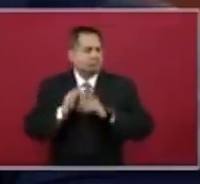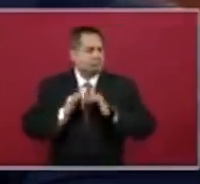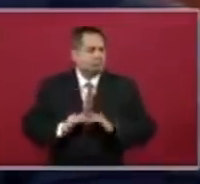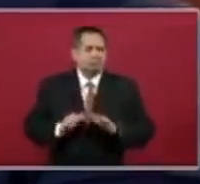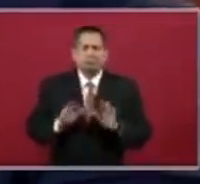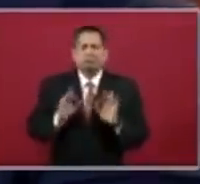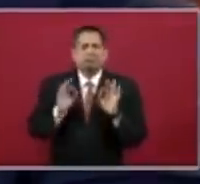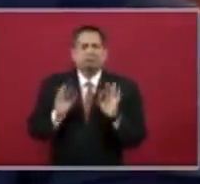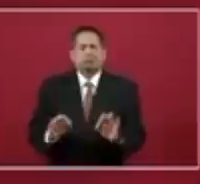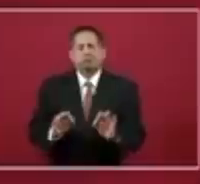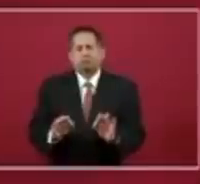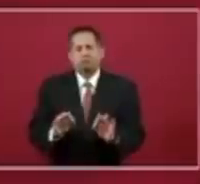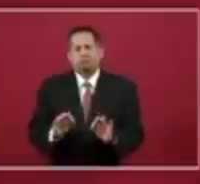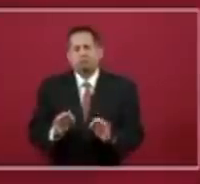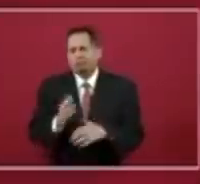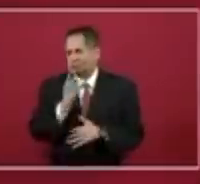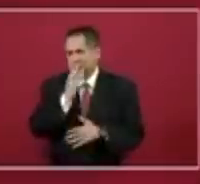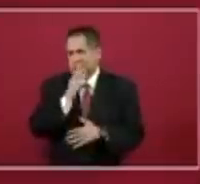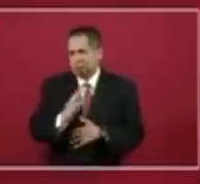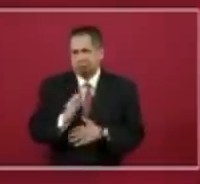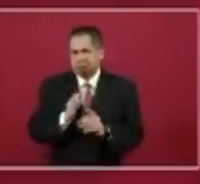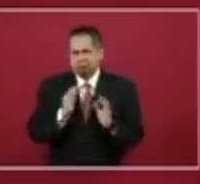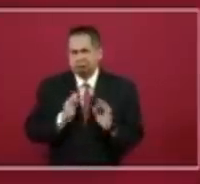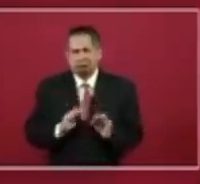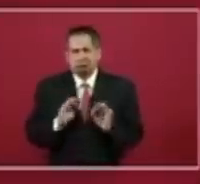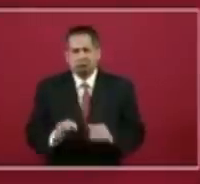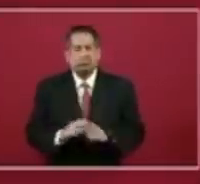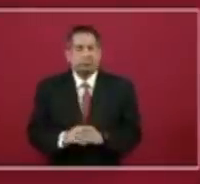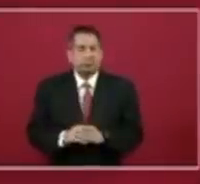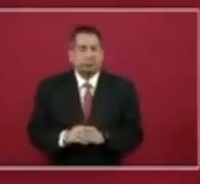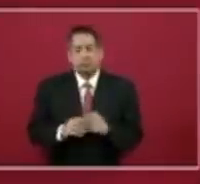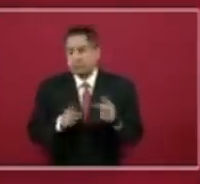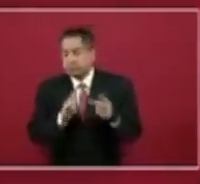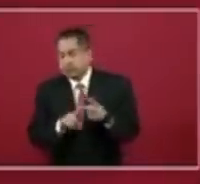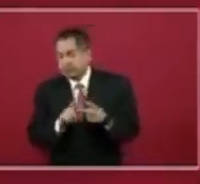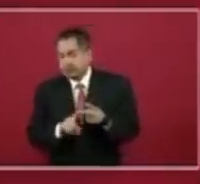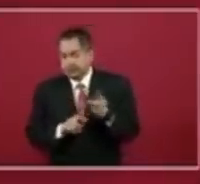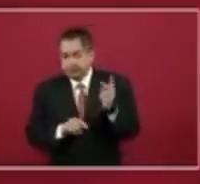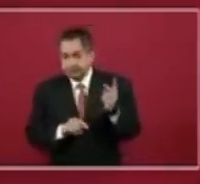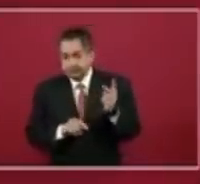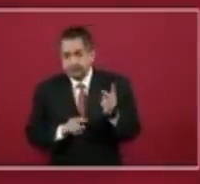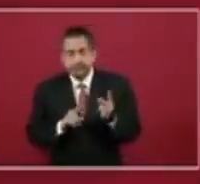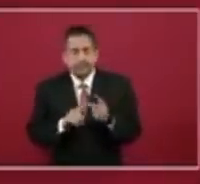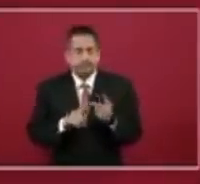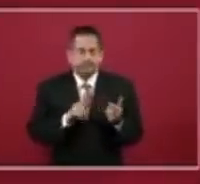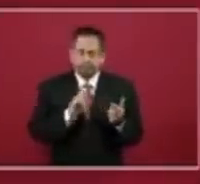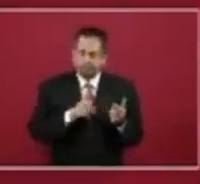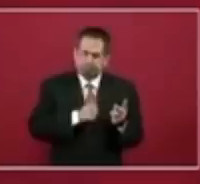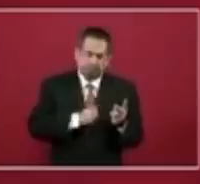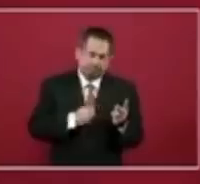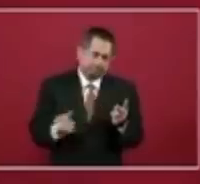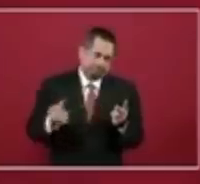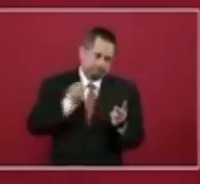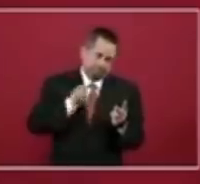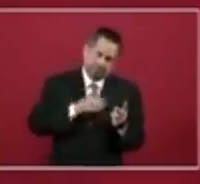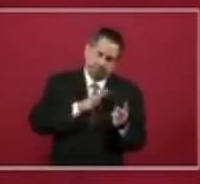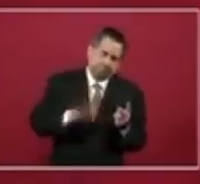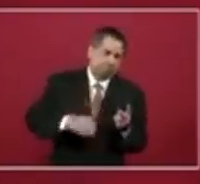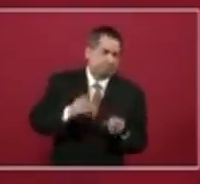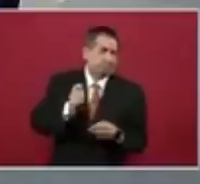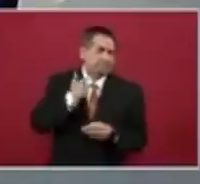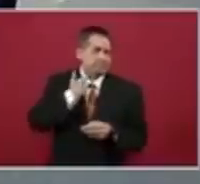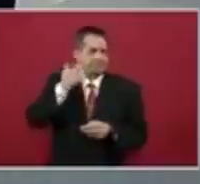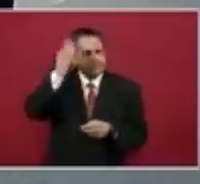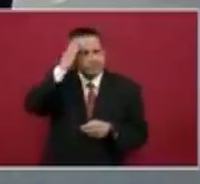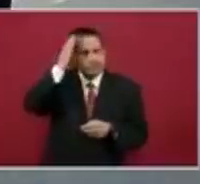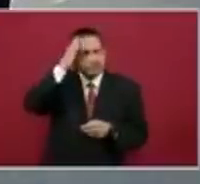bastante tranquilidad. Acerca del lamentable asesinato del dirigente